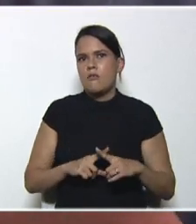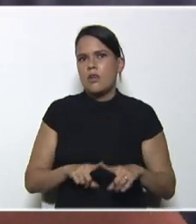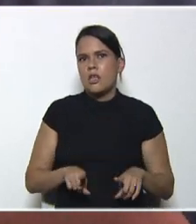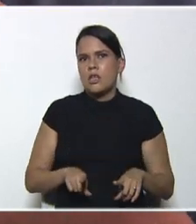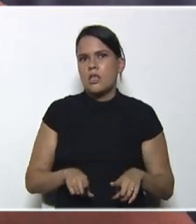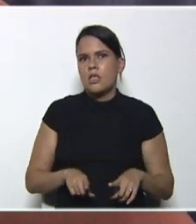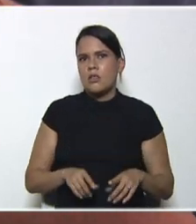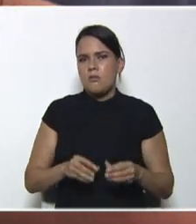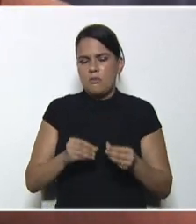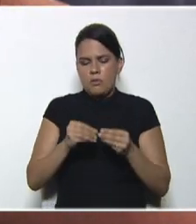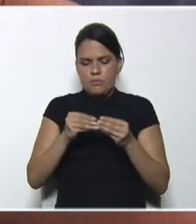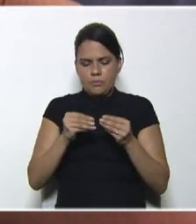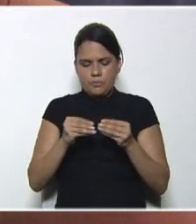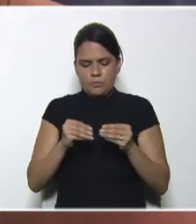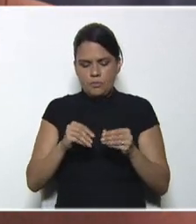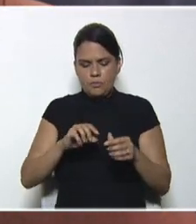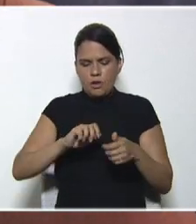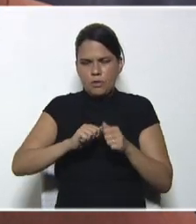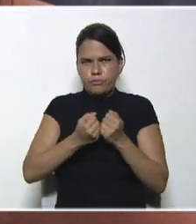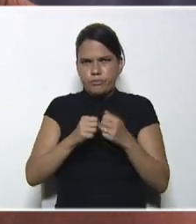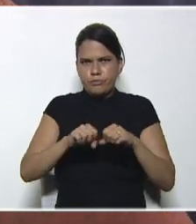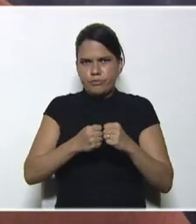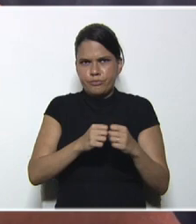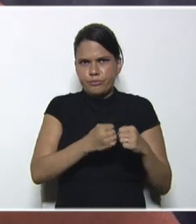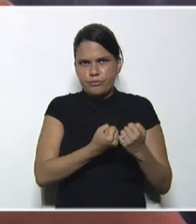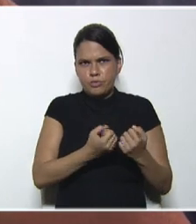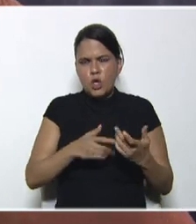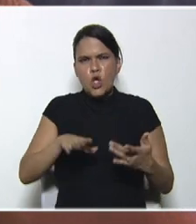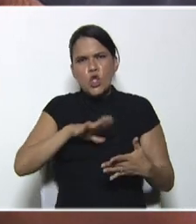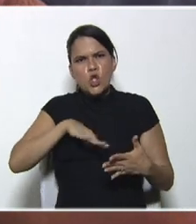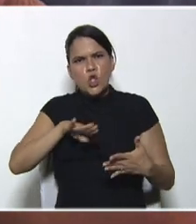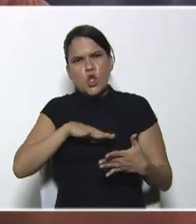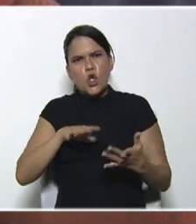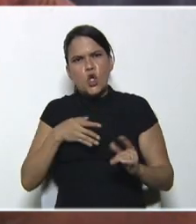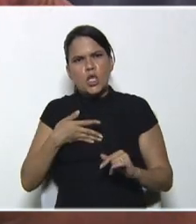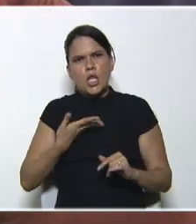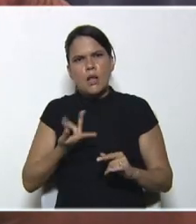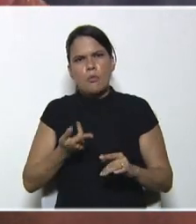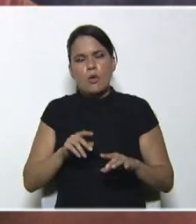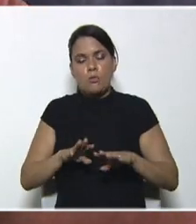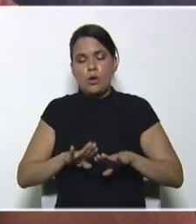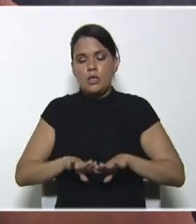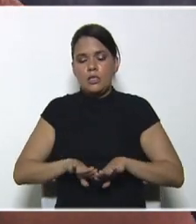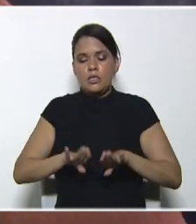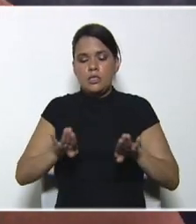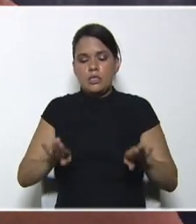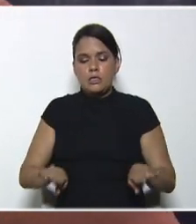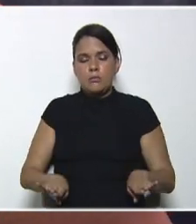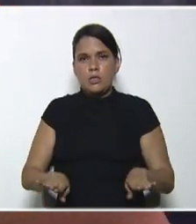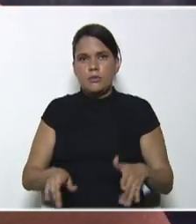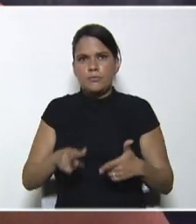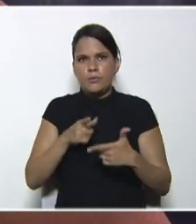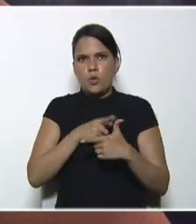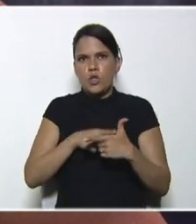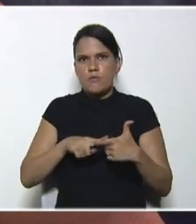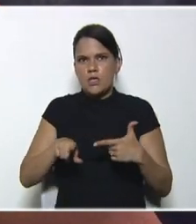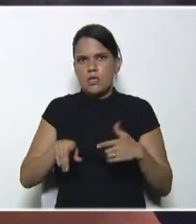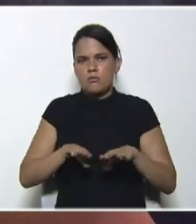Vamos acá a usar esta hoja, donde la podemos dividir en